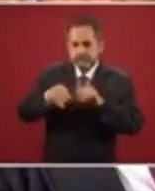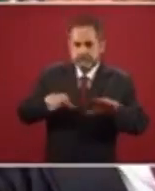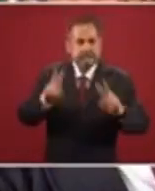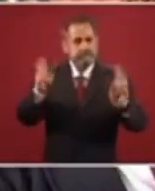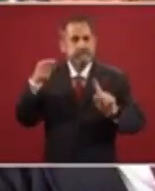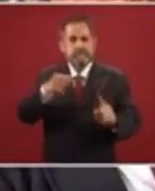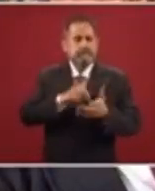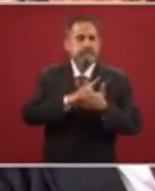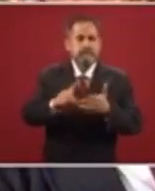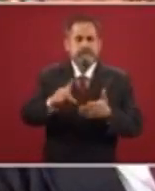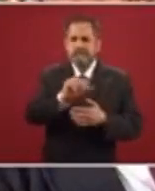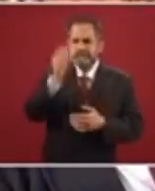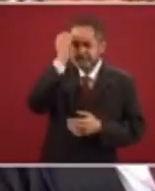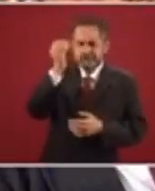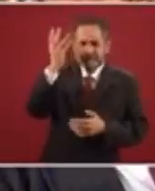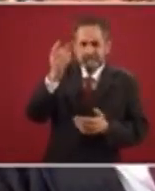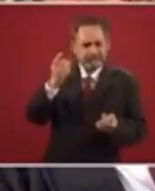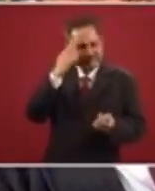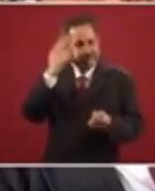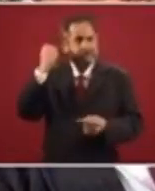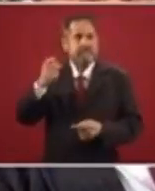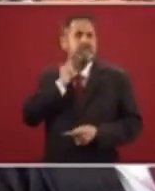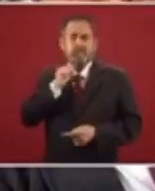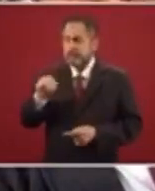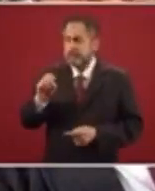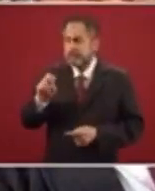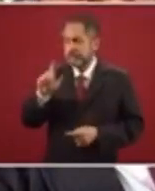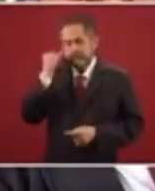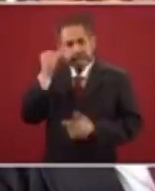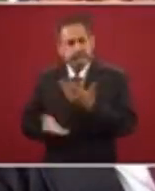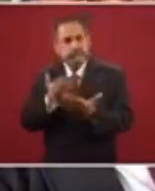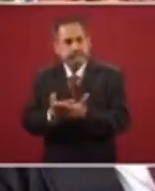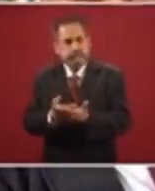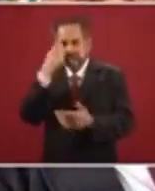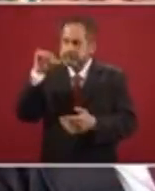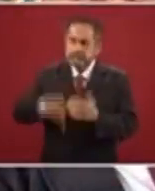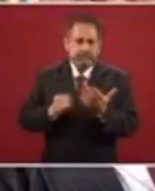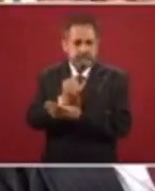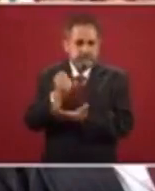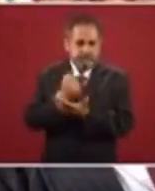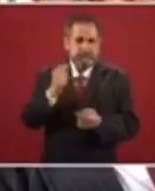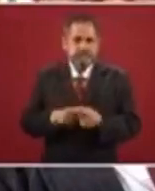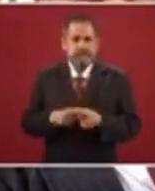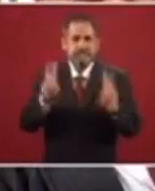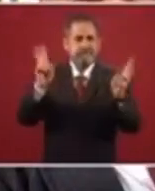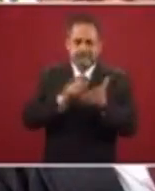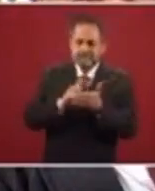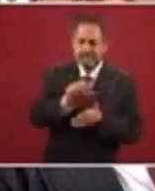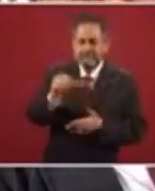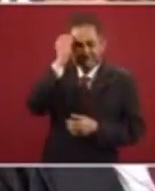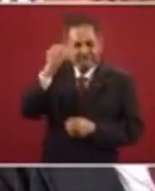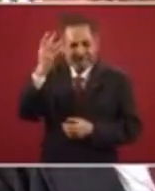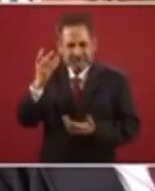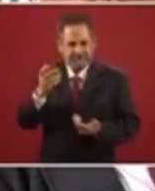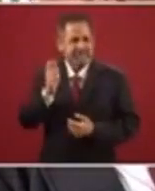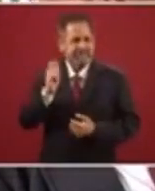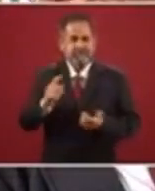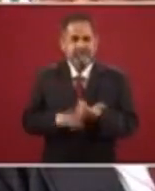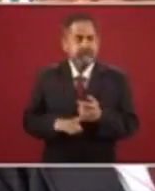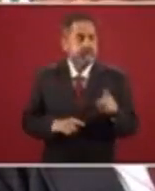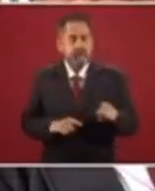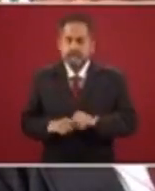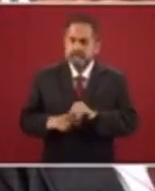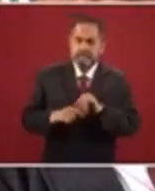sobre el derecho al olvido es una iniciativa que presenta el senador monreal como iniciativa preferente para legislar este mal llamado derecho al olvido que permitiría la eliminación de